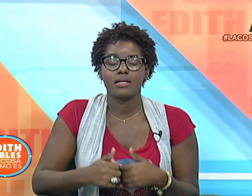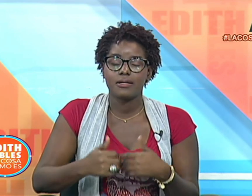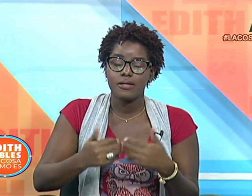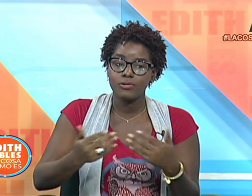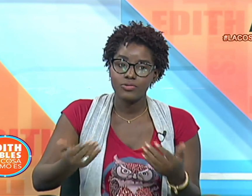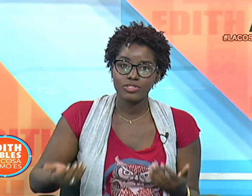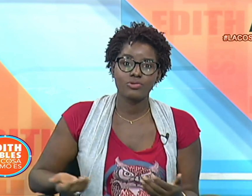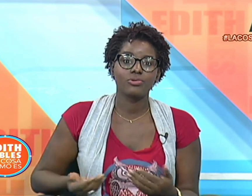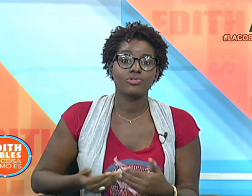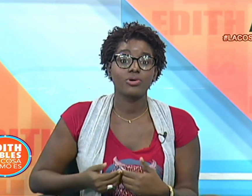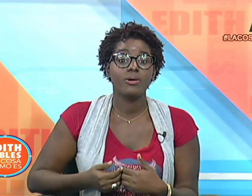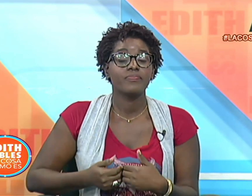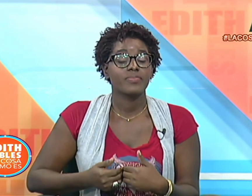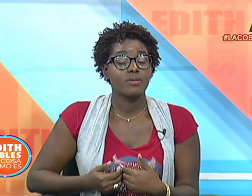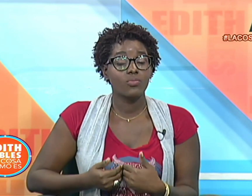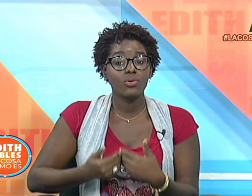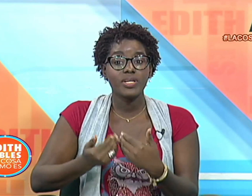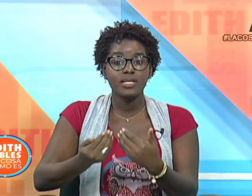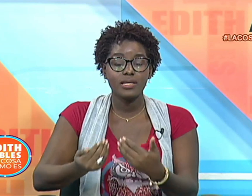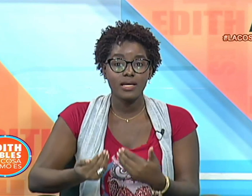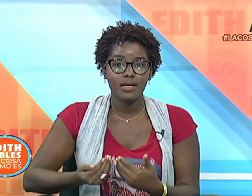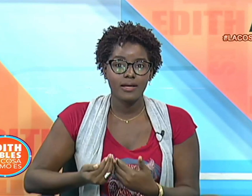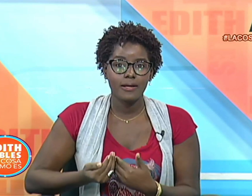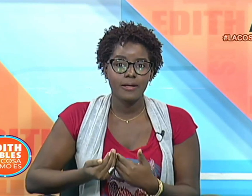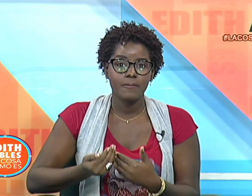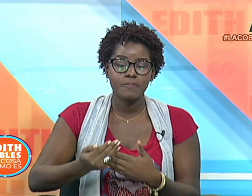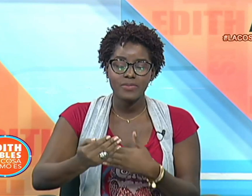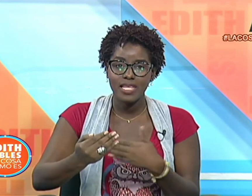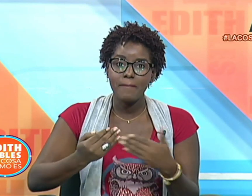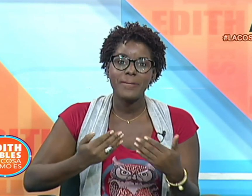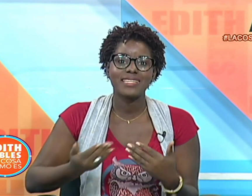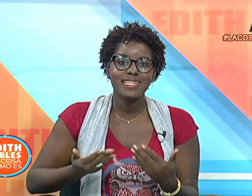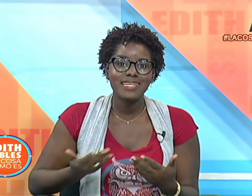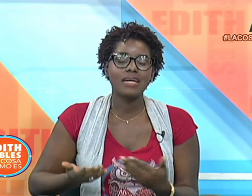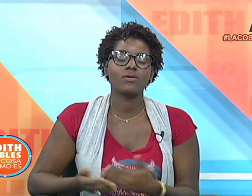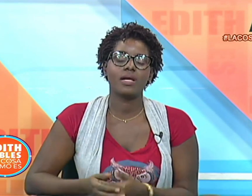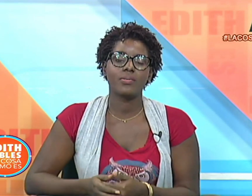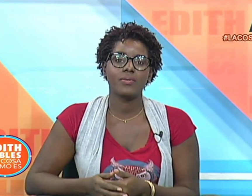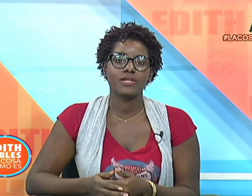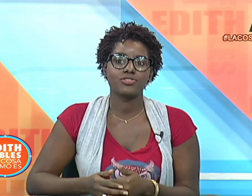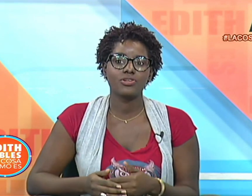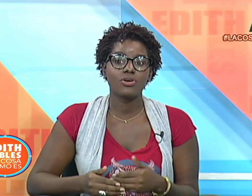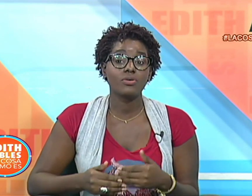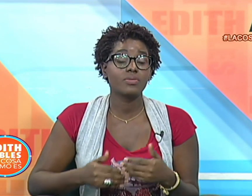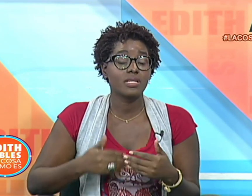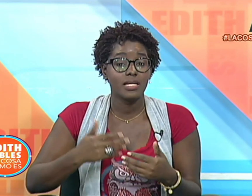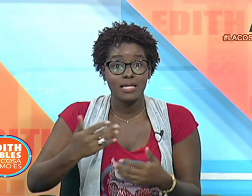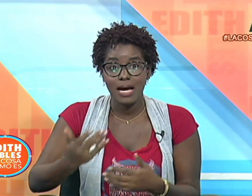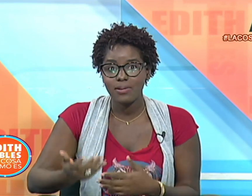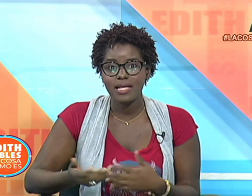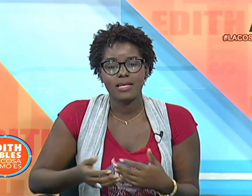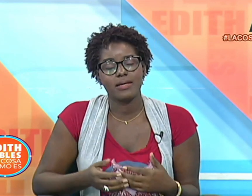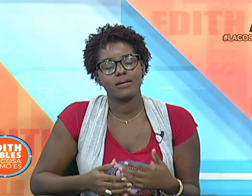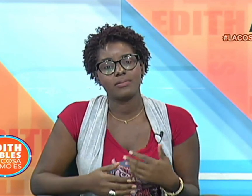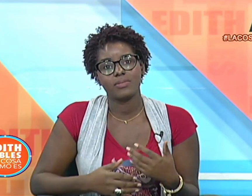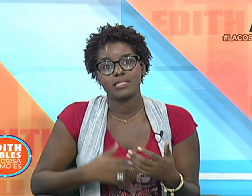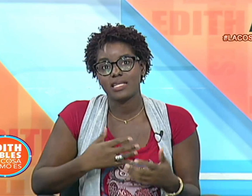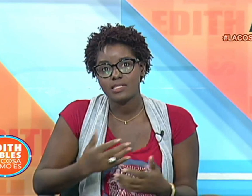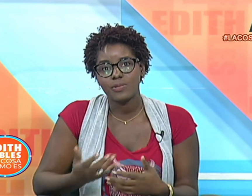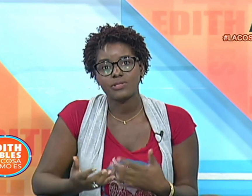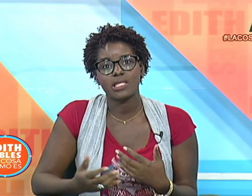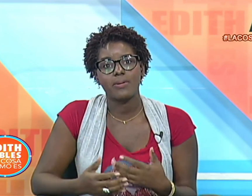en un discurso muy de empatía con la población habla de que